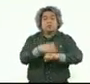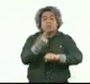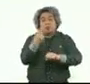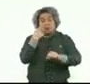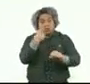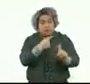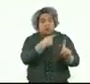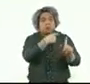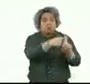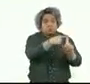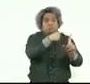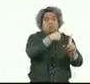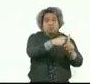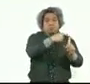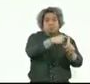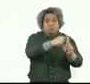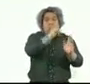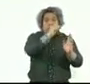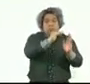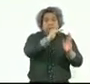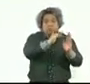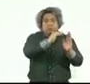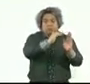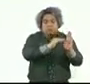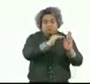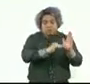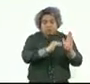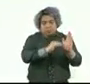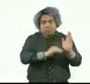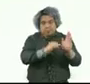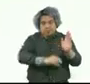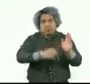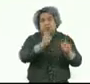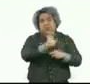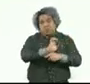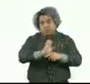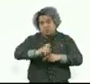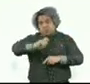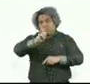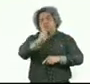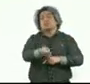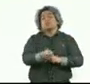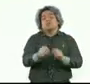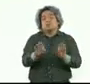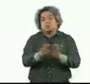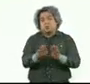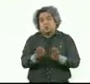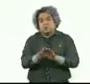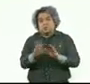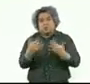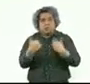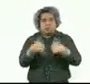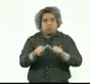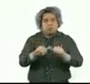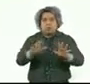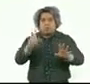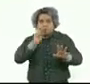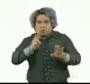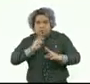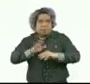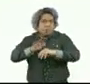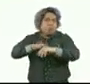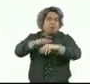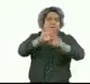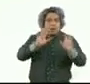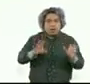va cayendo de la mano de los casos positivos. Esto significa que no es un tema de topar la capacidad de pruebas, de